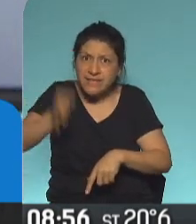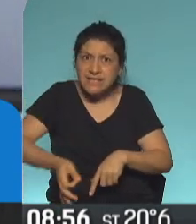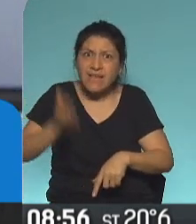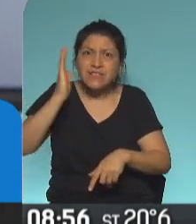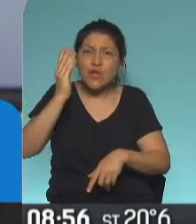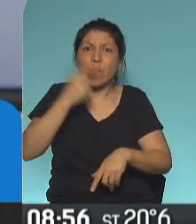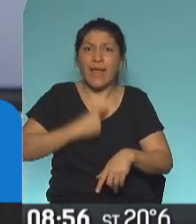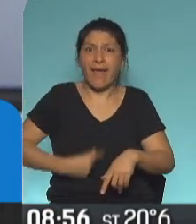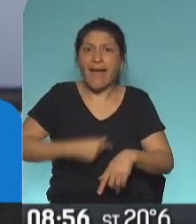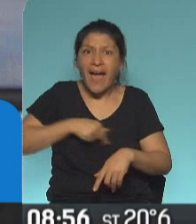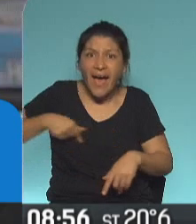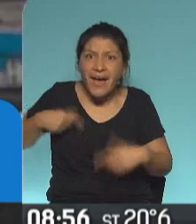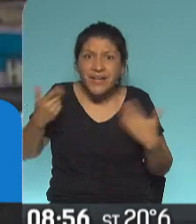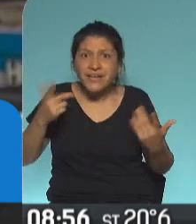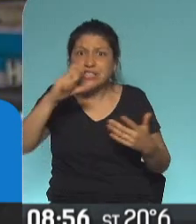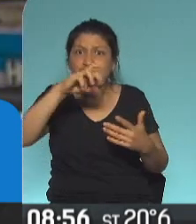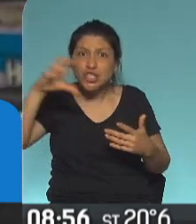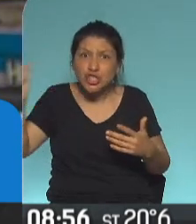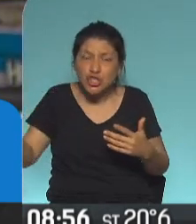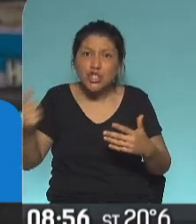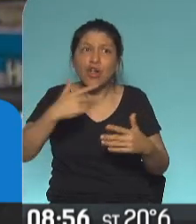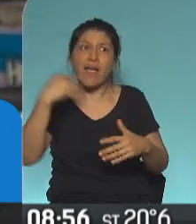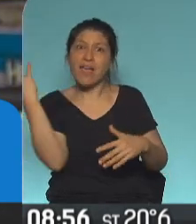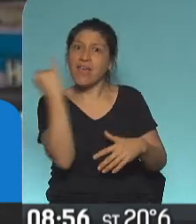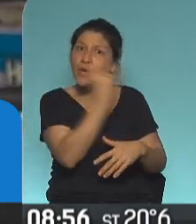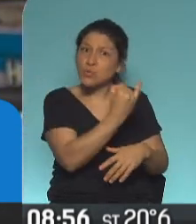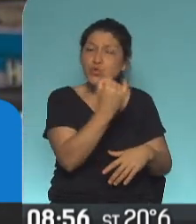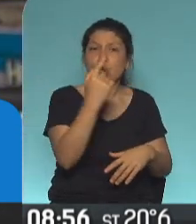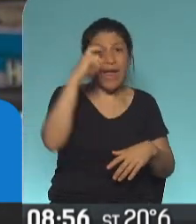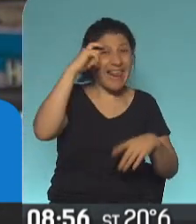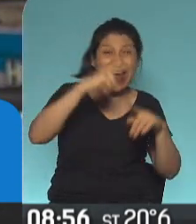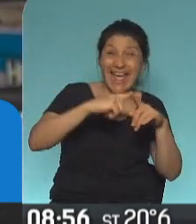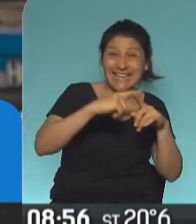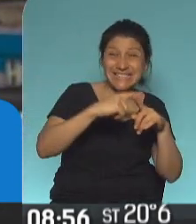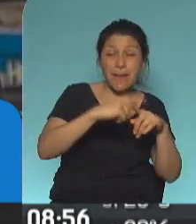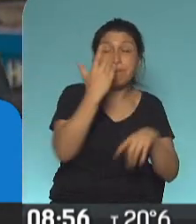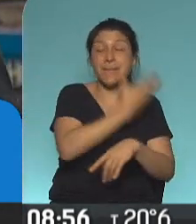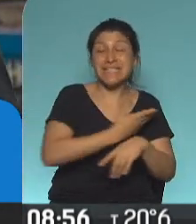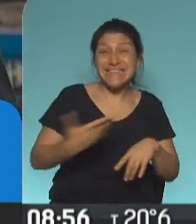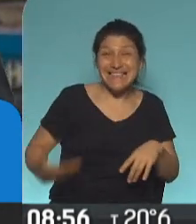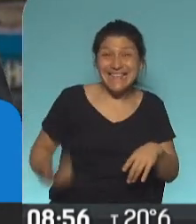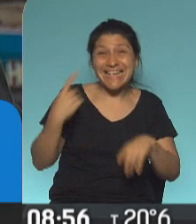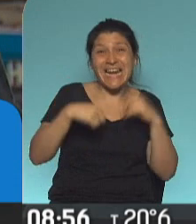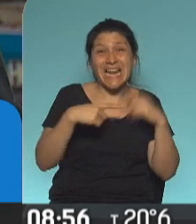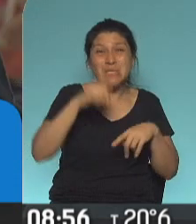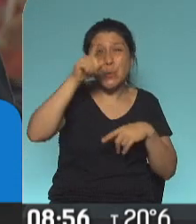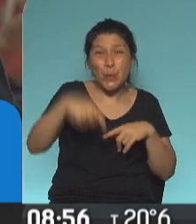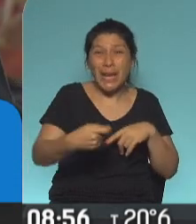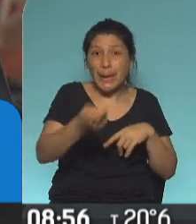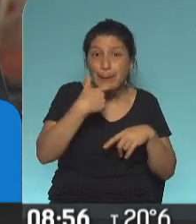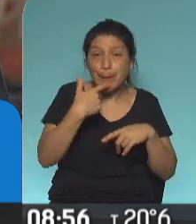nacional que denunció al presidente por envenenamiento una denuncia que obviamente no prosperó y ahora con esta publicación